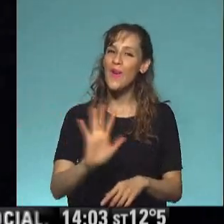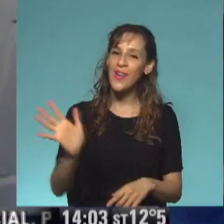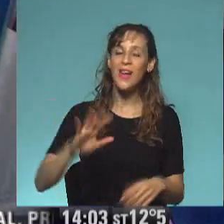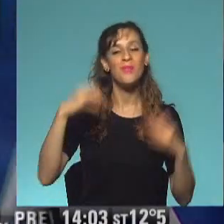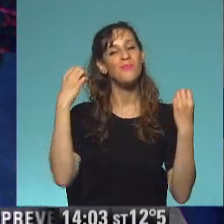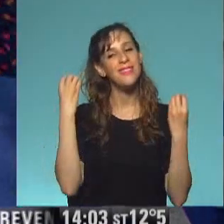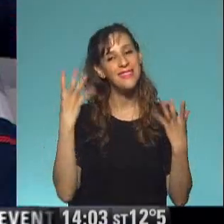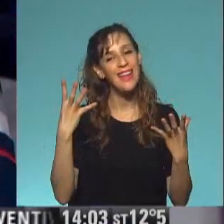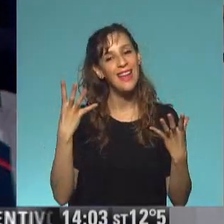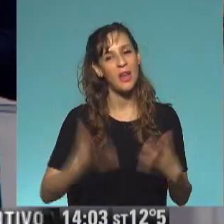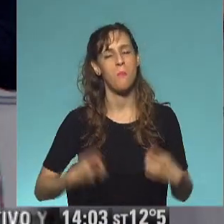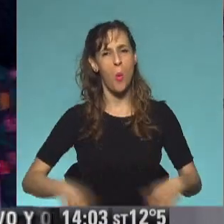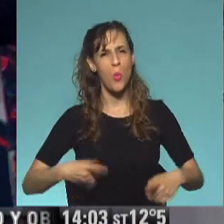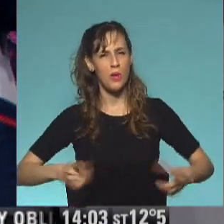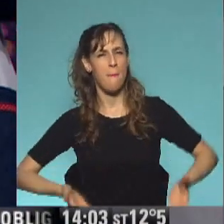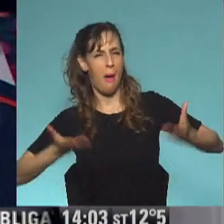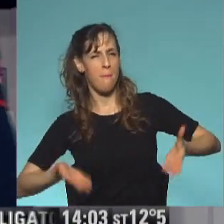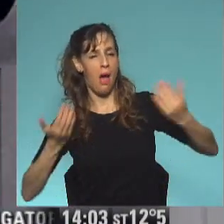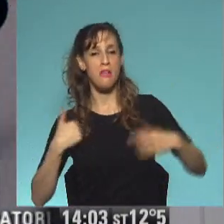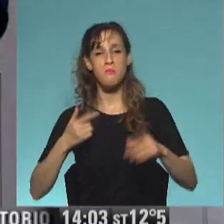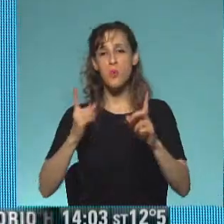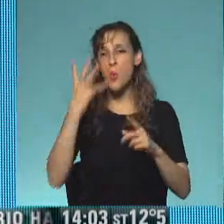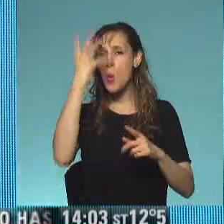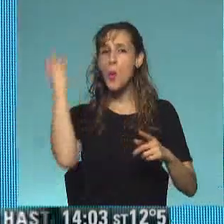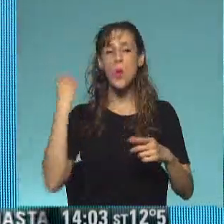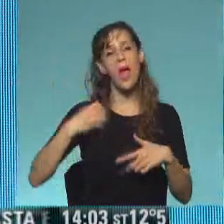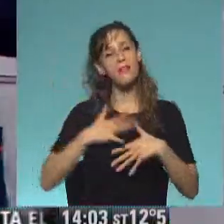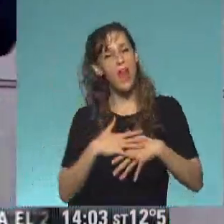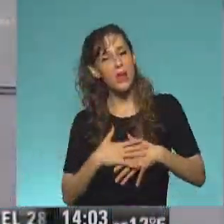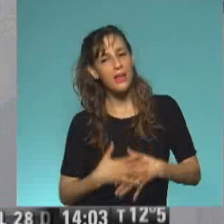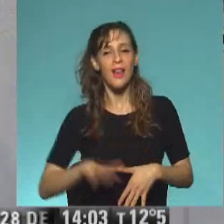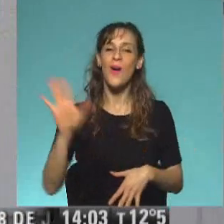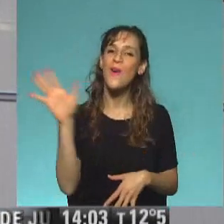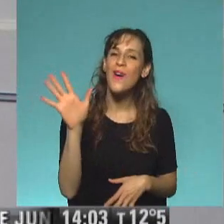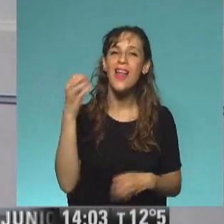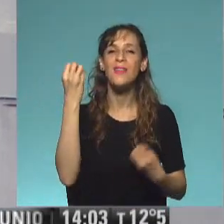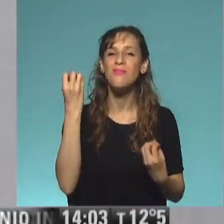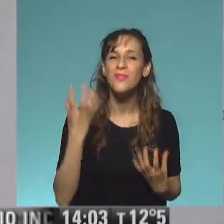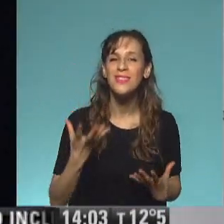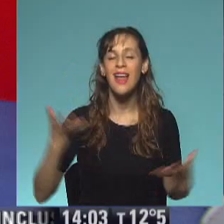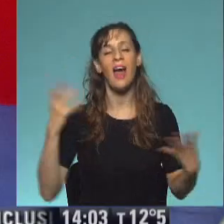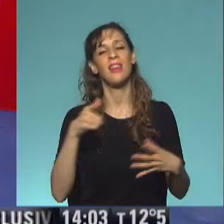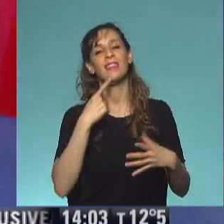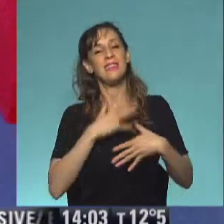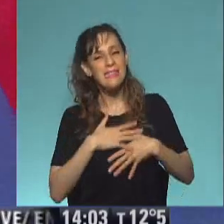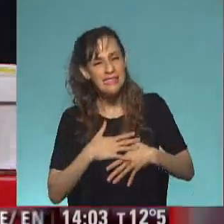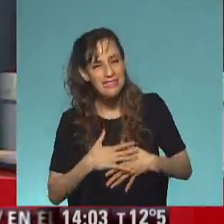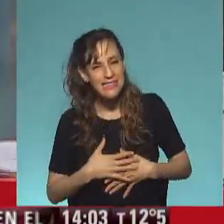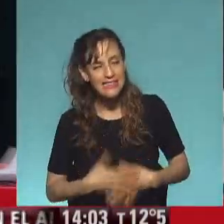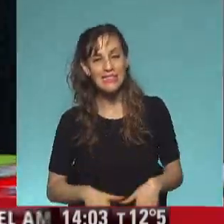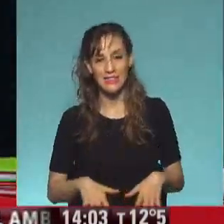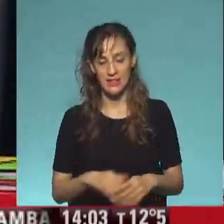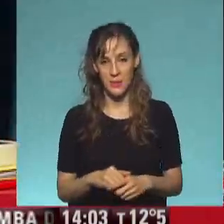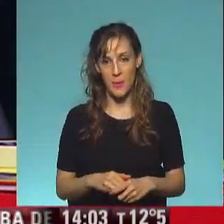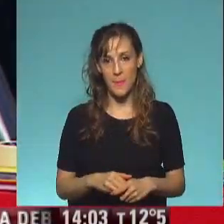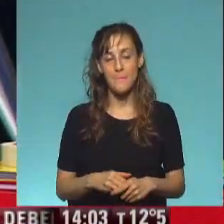Ella no pega con la música, pero la tranquilidad. Adelante. La música, ¿por qué no? No, ella dijo con tranquilidad. ¿Cómo les va? No queremos pero